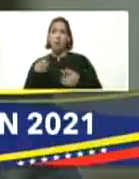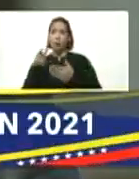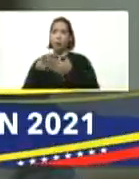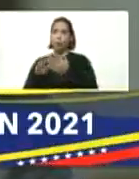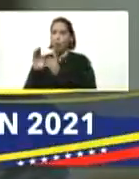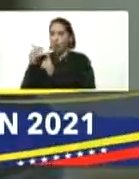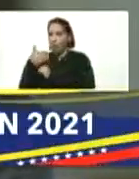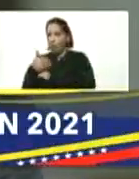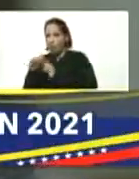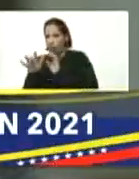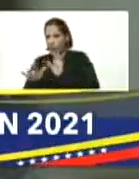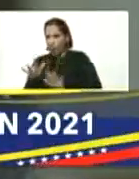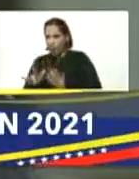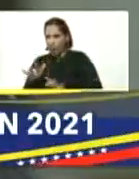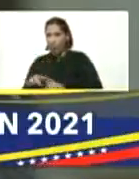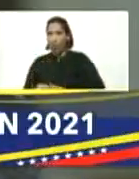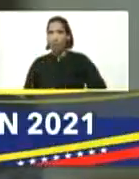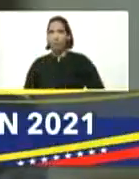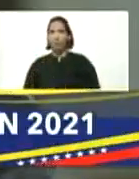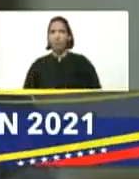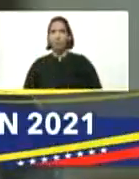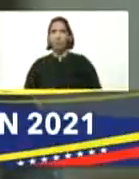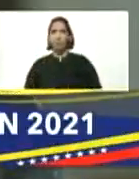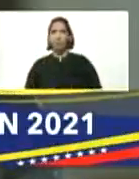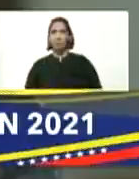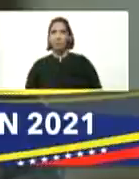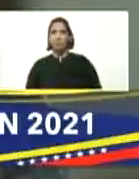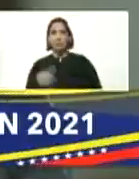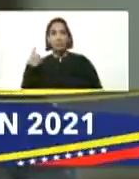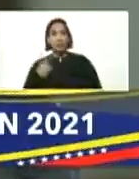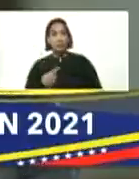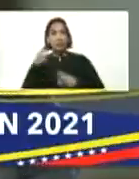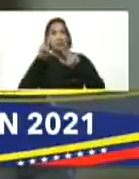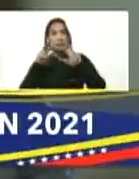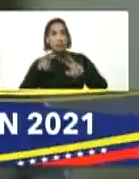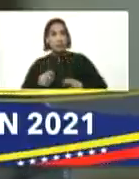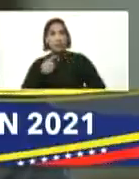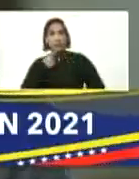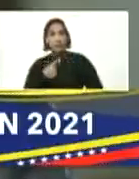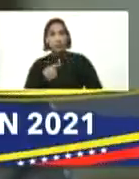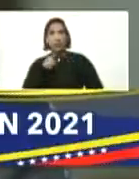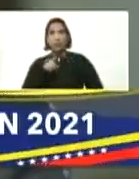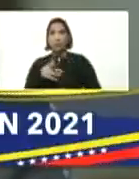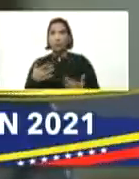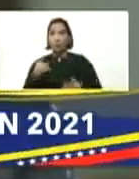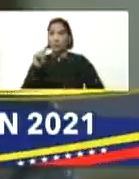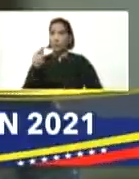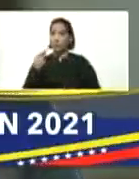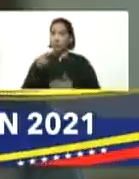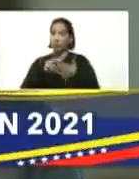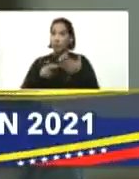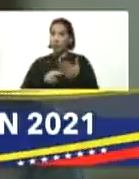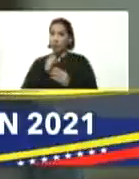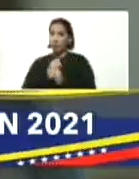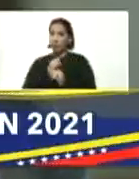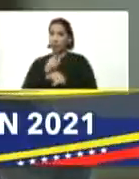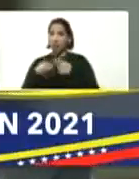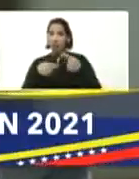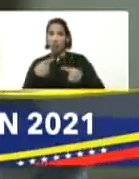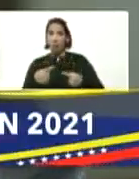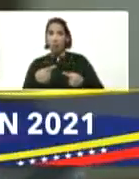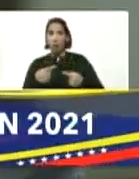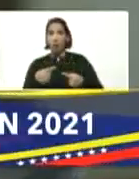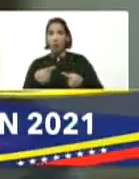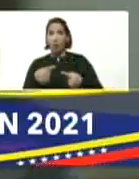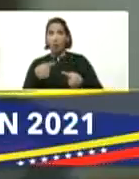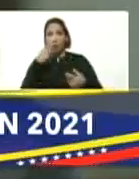escondido y que tú lo lees en libro. Hay que revisar a los que dicen eso, porque de repente primero lo leen en internet y después entonces le